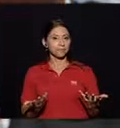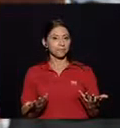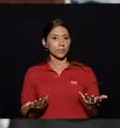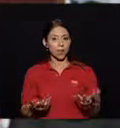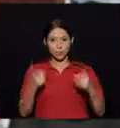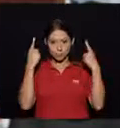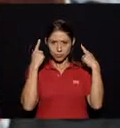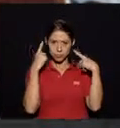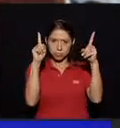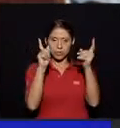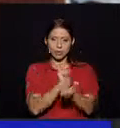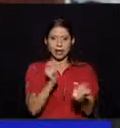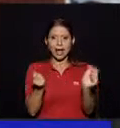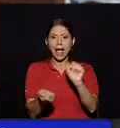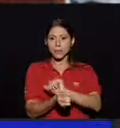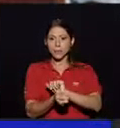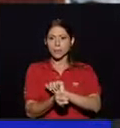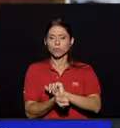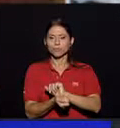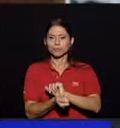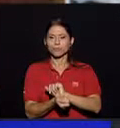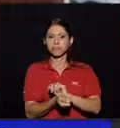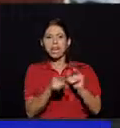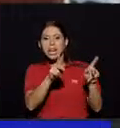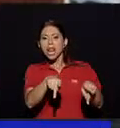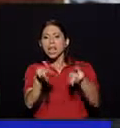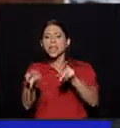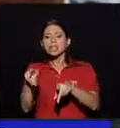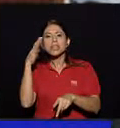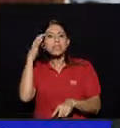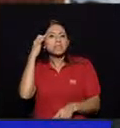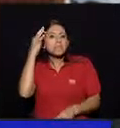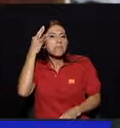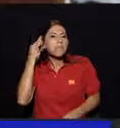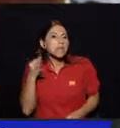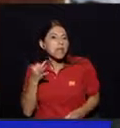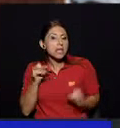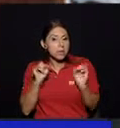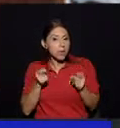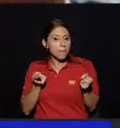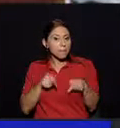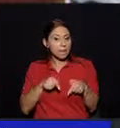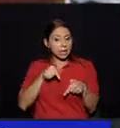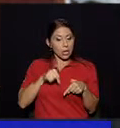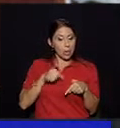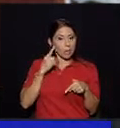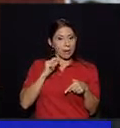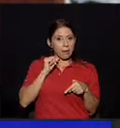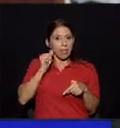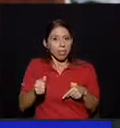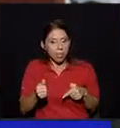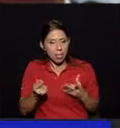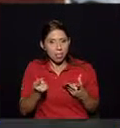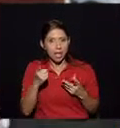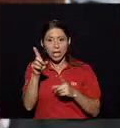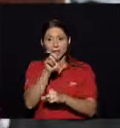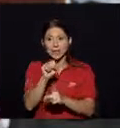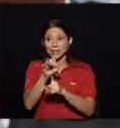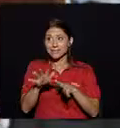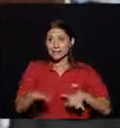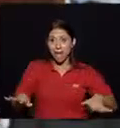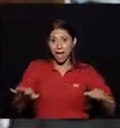La materialización de un cambio, la gente piensa que es un asunto que puede suceder de un día para otro.